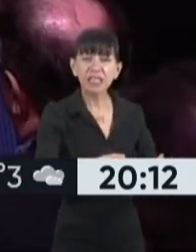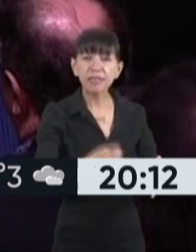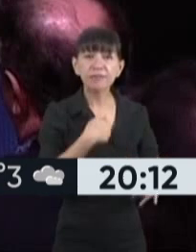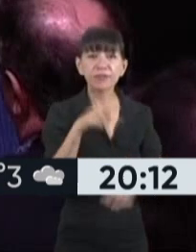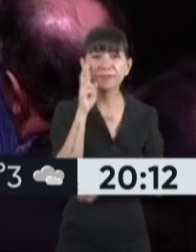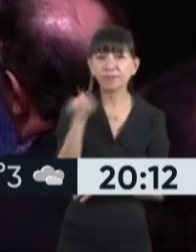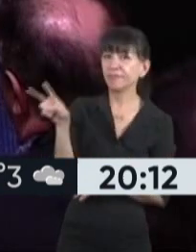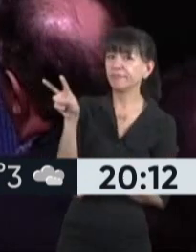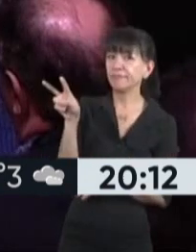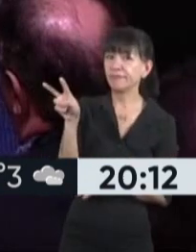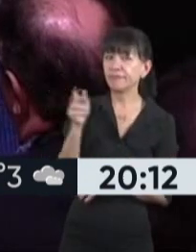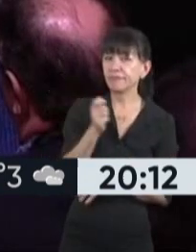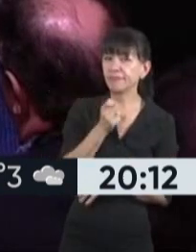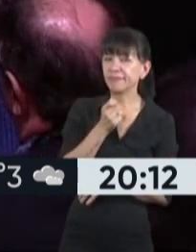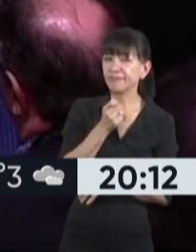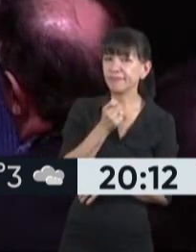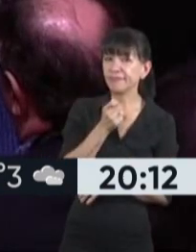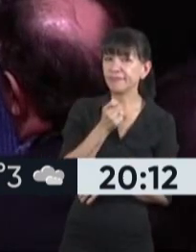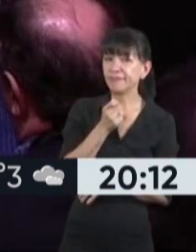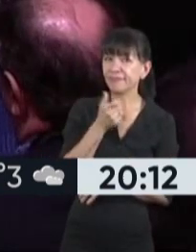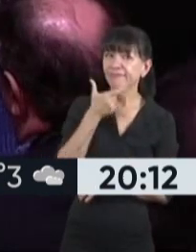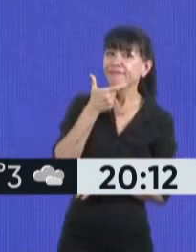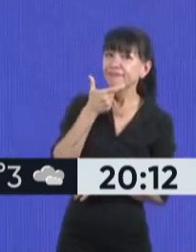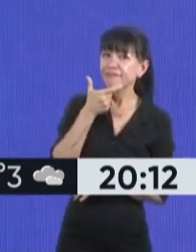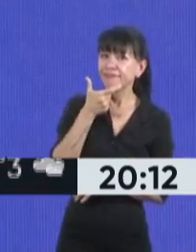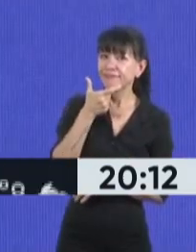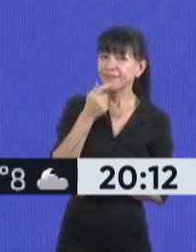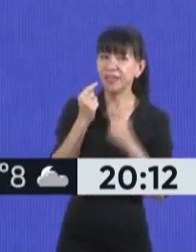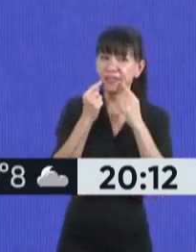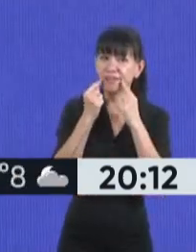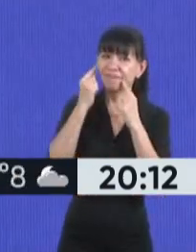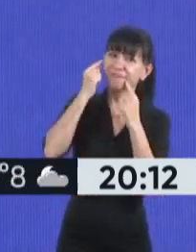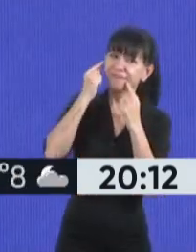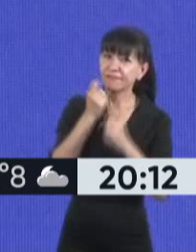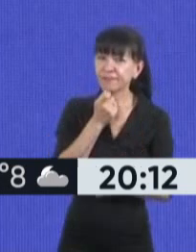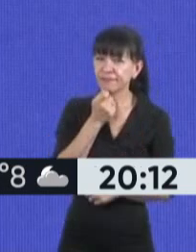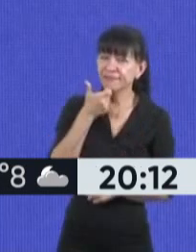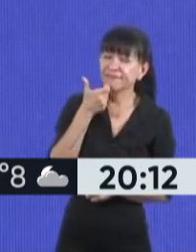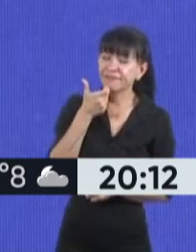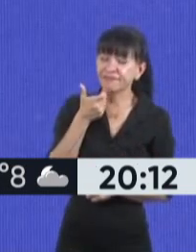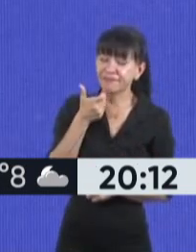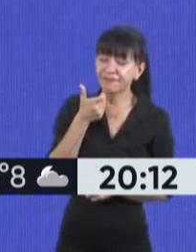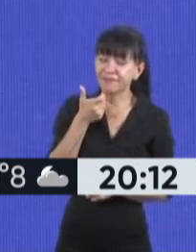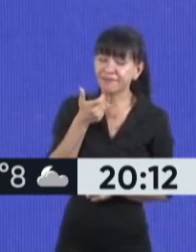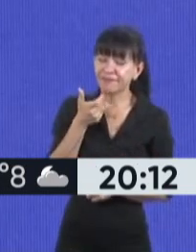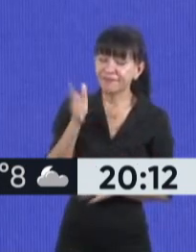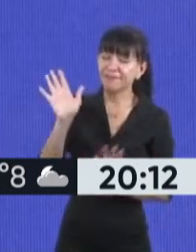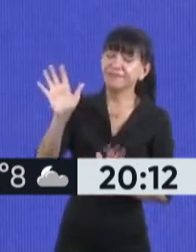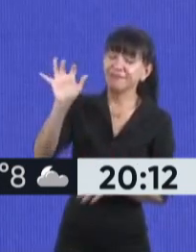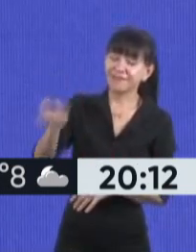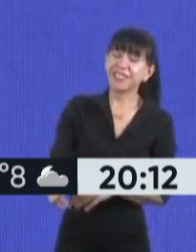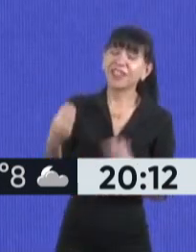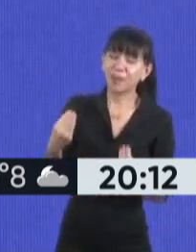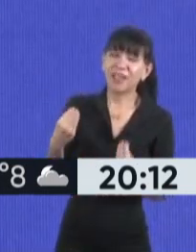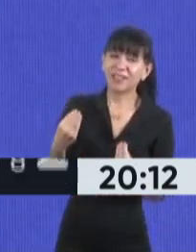sonrisa gardeliana, esa que es solo para un lado, y le dije, ¿sabe qué pasa, Ángela? Perón solo